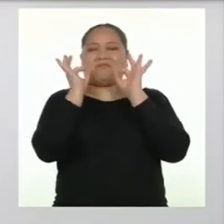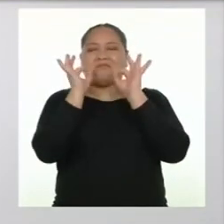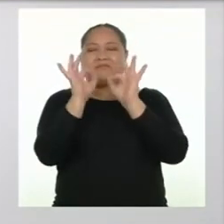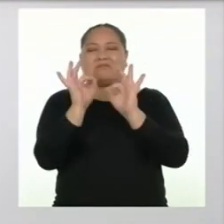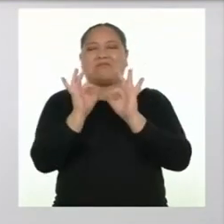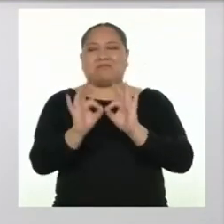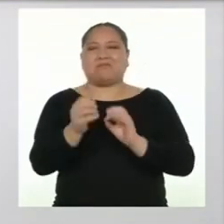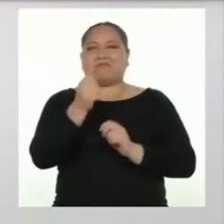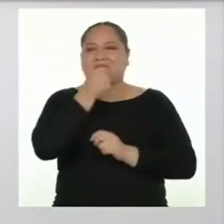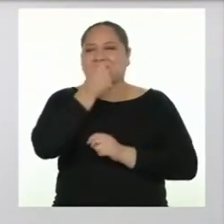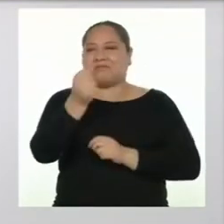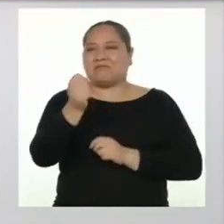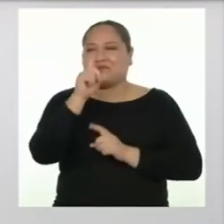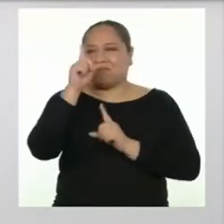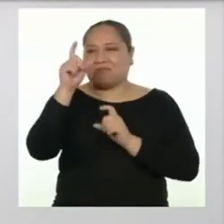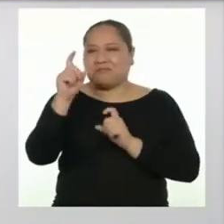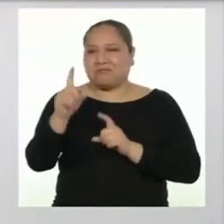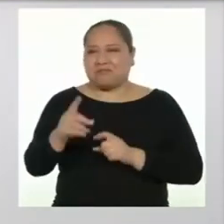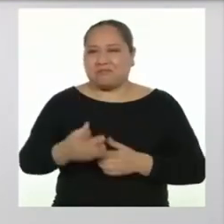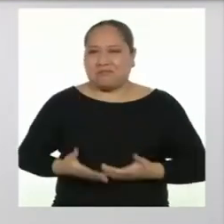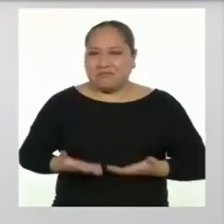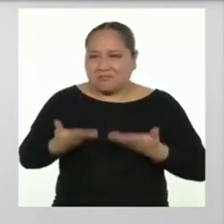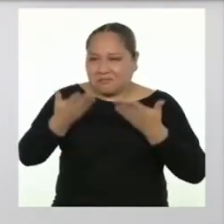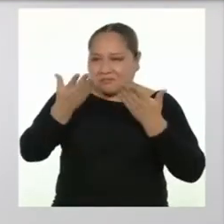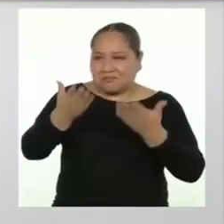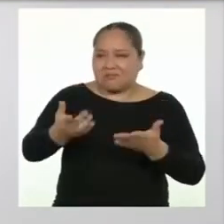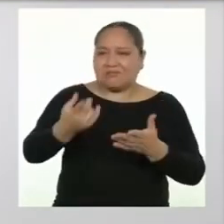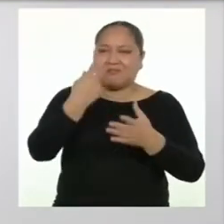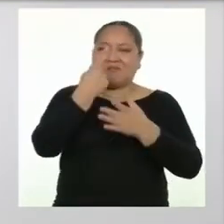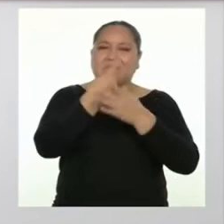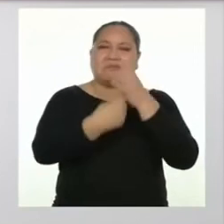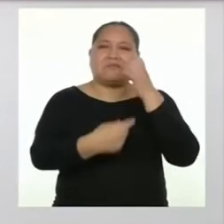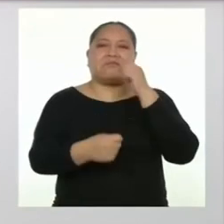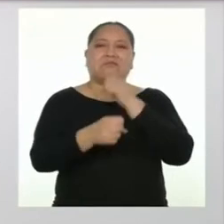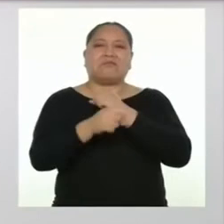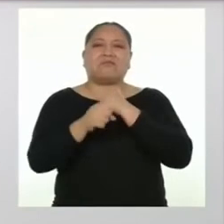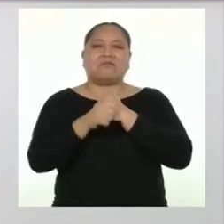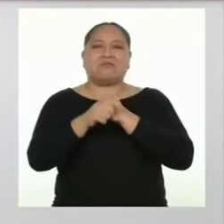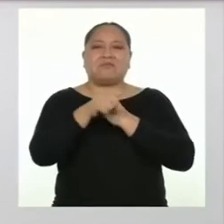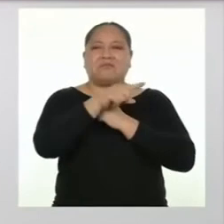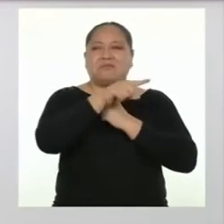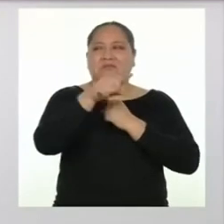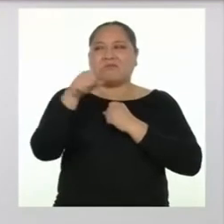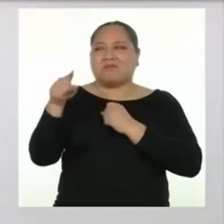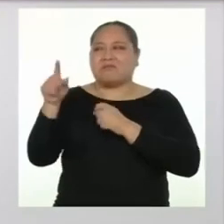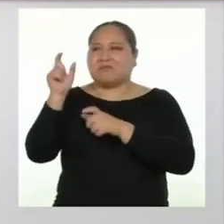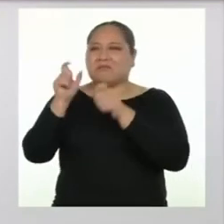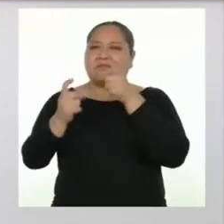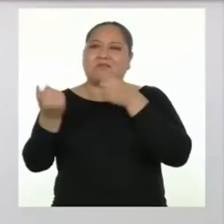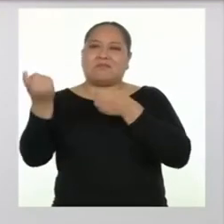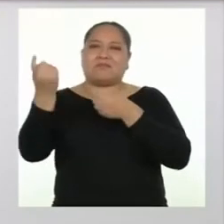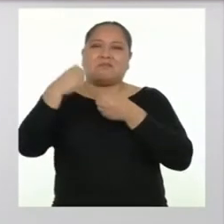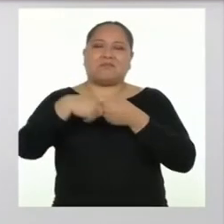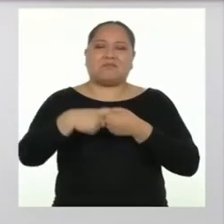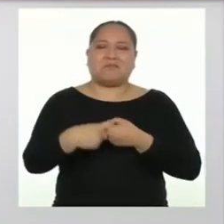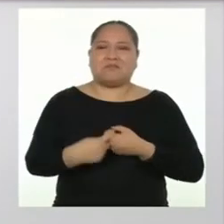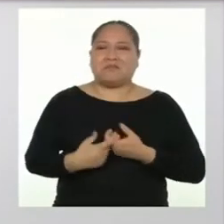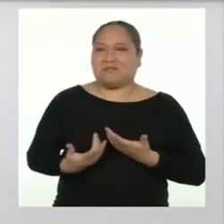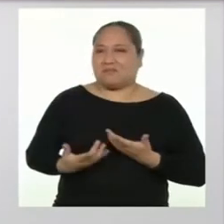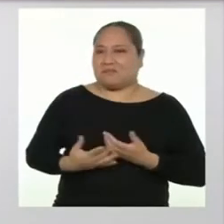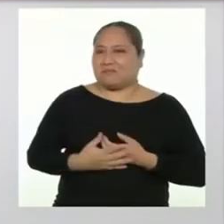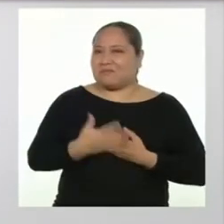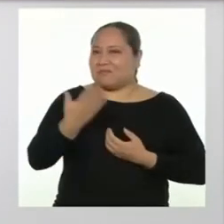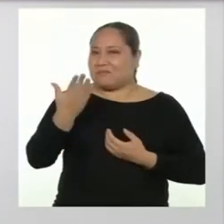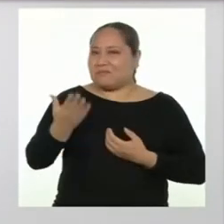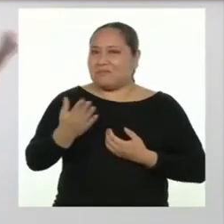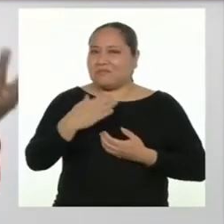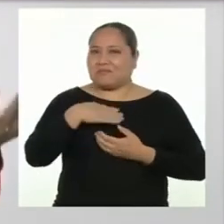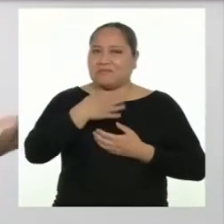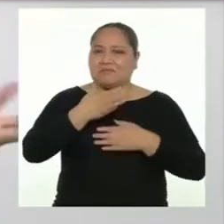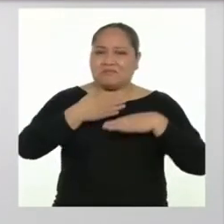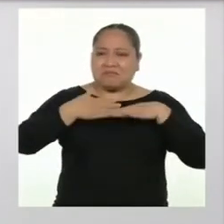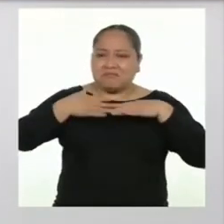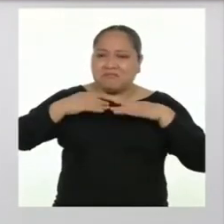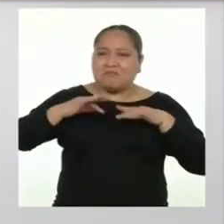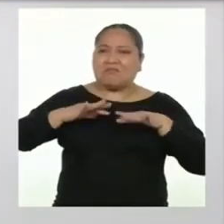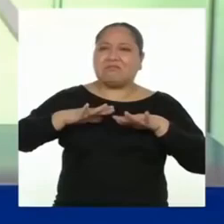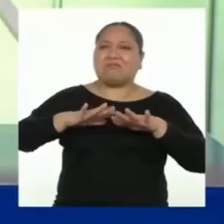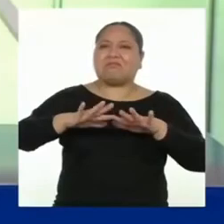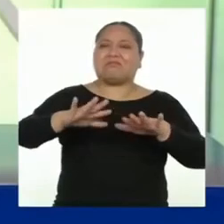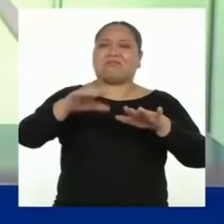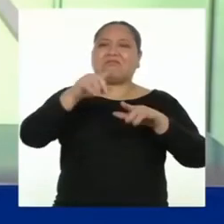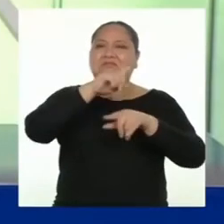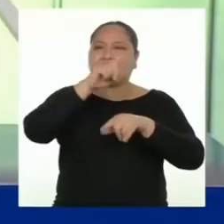las partes de la entrevista y generaste mucha confianza entre los participantes, por lo que todo fluyó